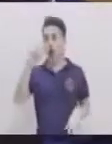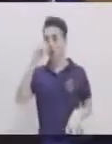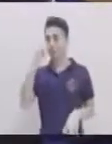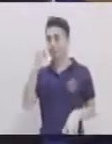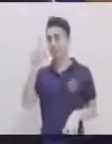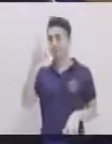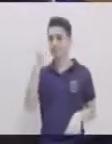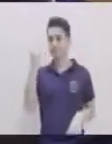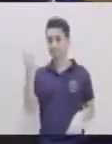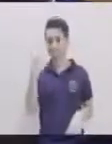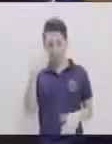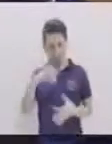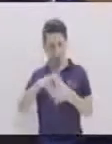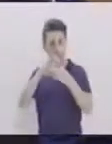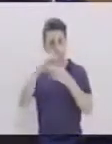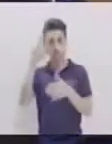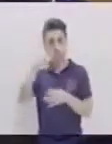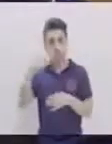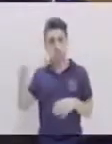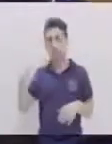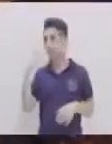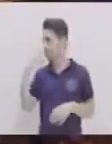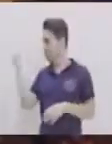palabra es la que rima con Patricia?